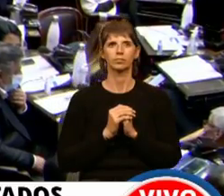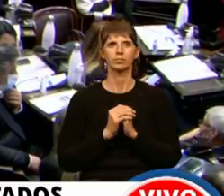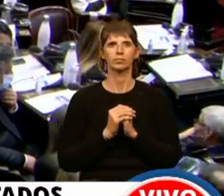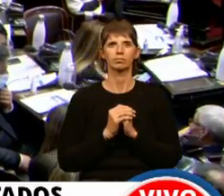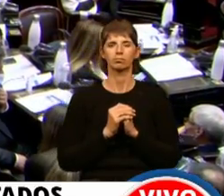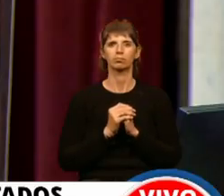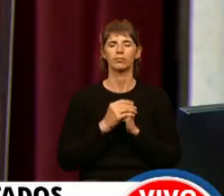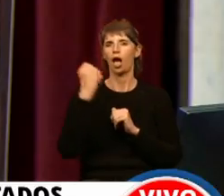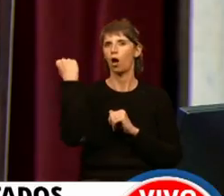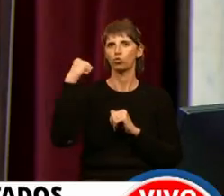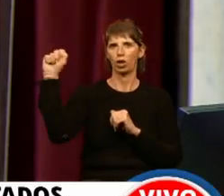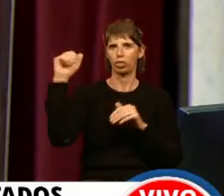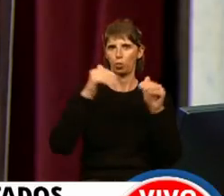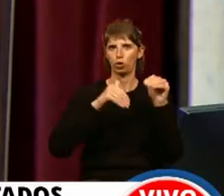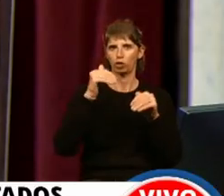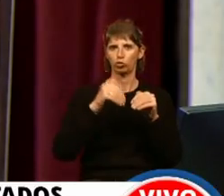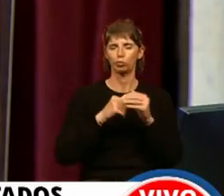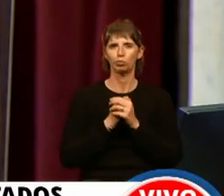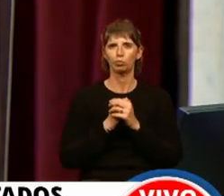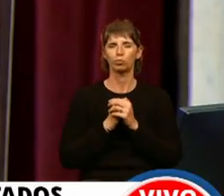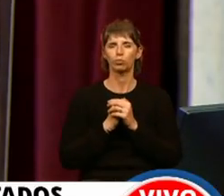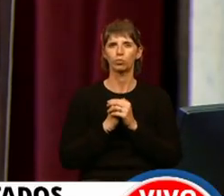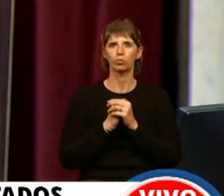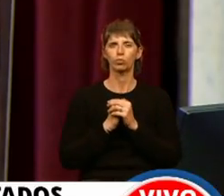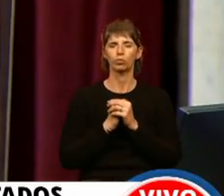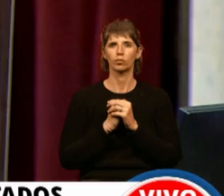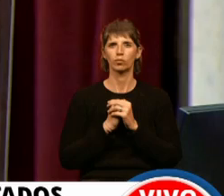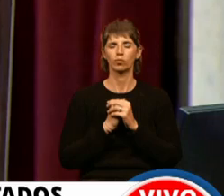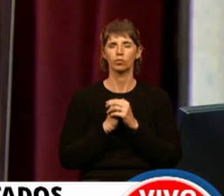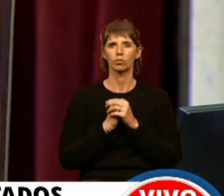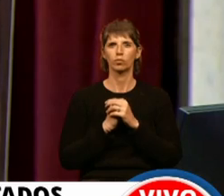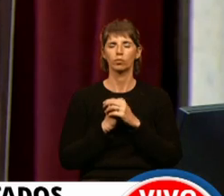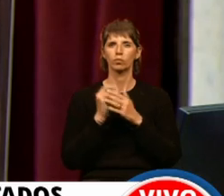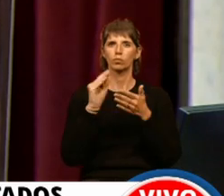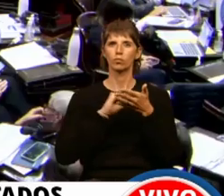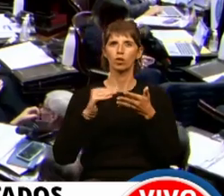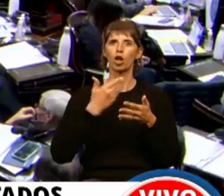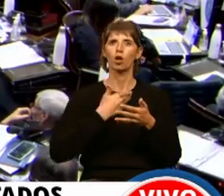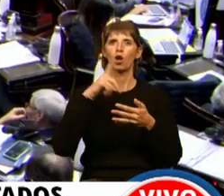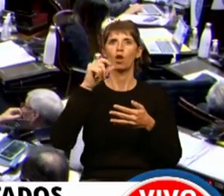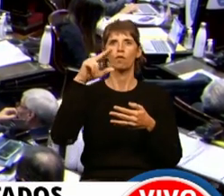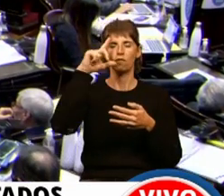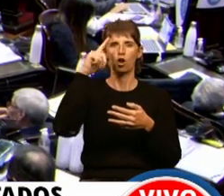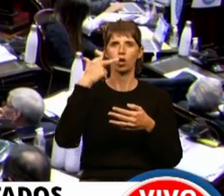ausente a la hora de votar diputado héctor flores